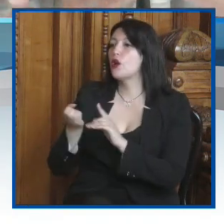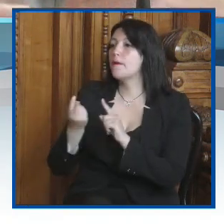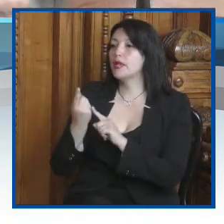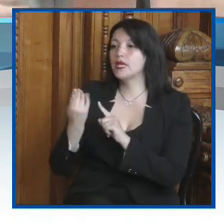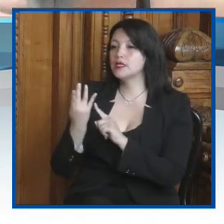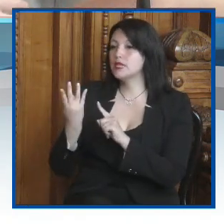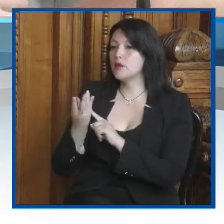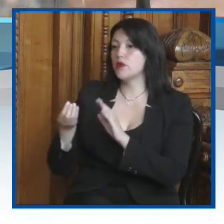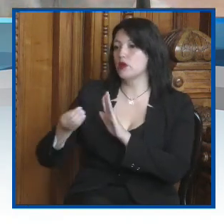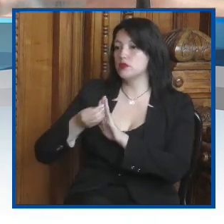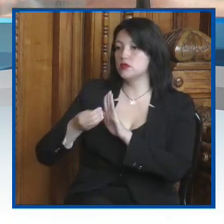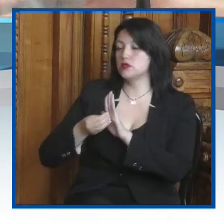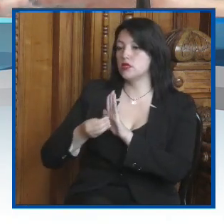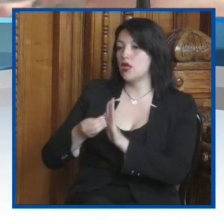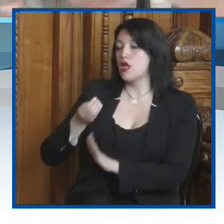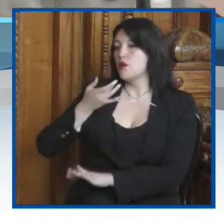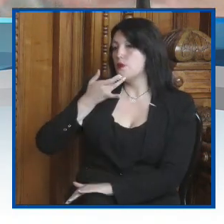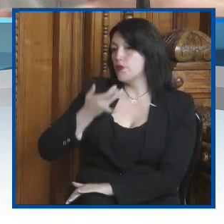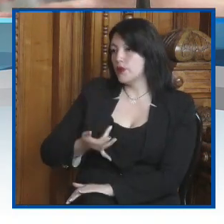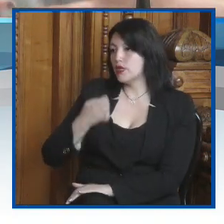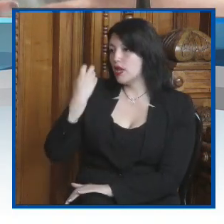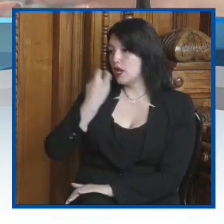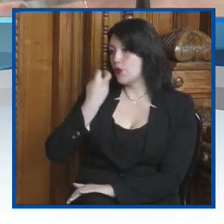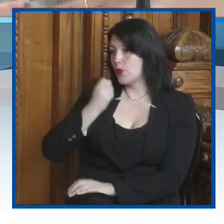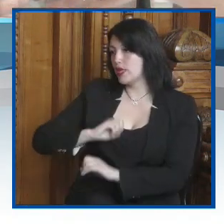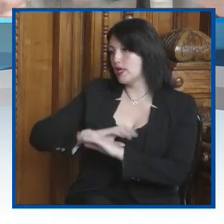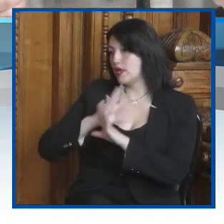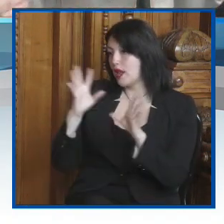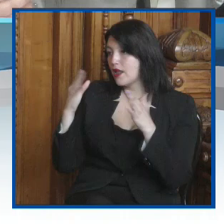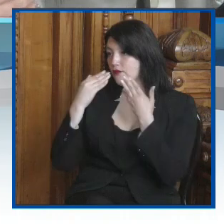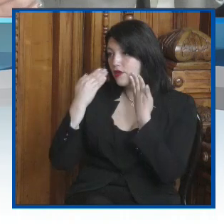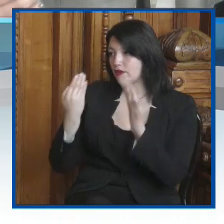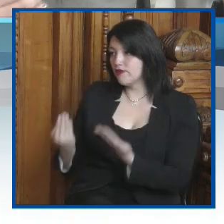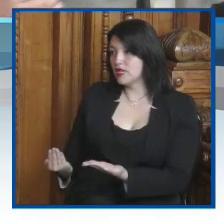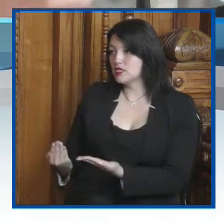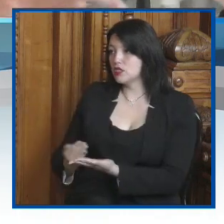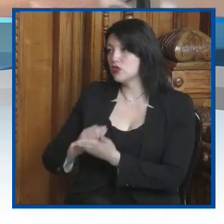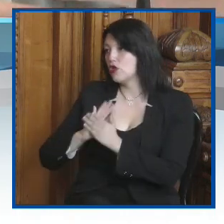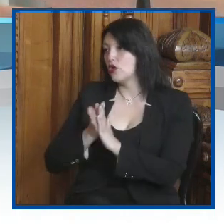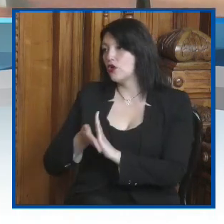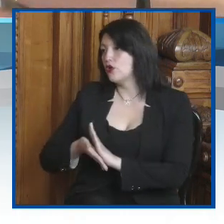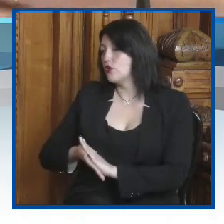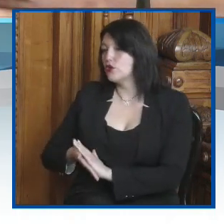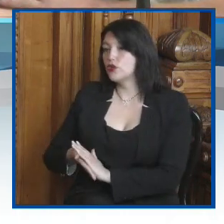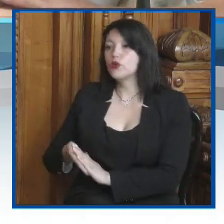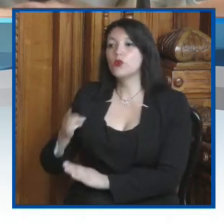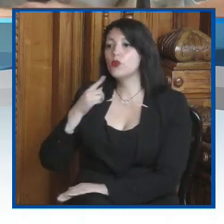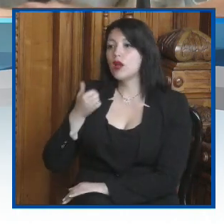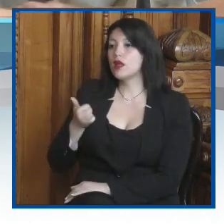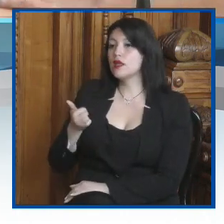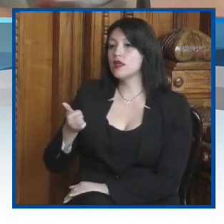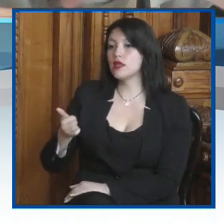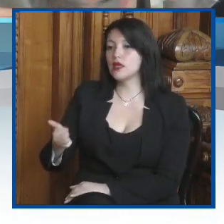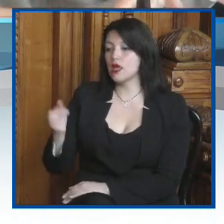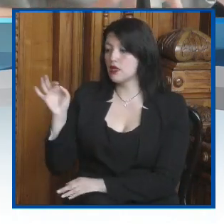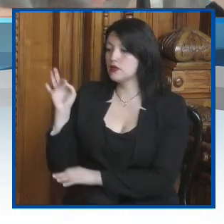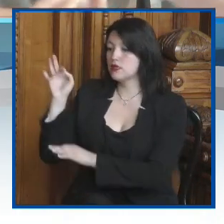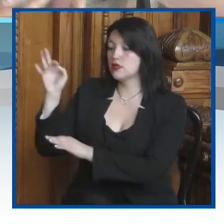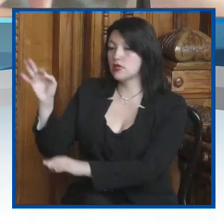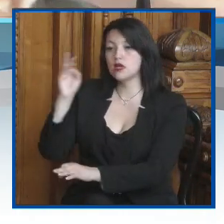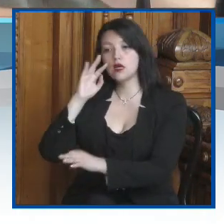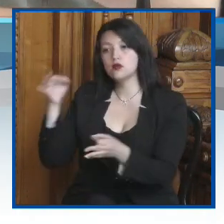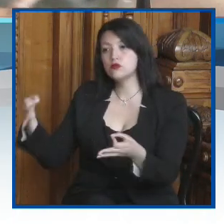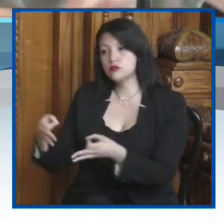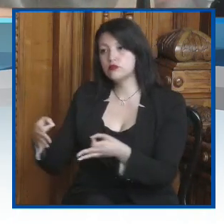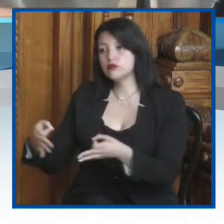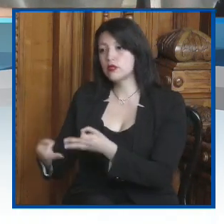qué aplicábamos lenguaje claro, qué es el lenguaje claro, cuáles son los beneficios y toda una guía de recomendaciones para el uso del lenguaje claro aplicado